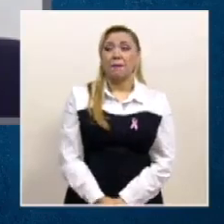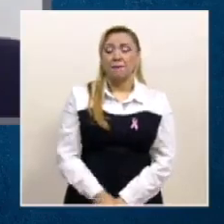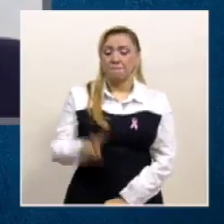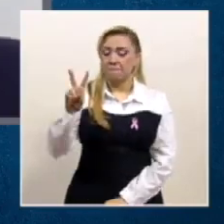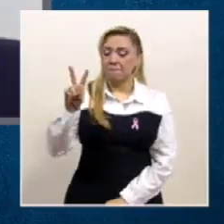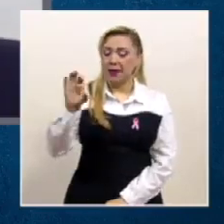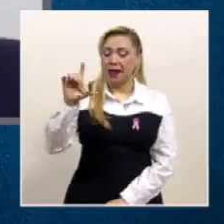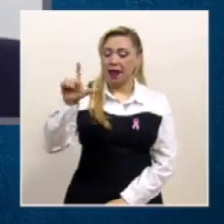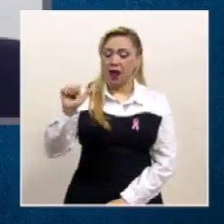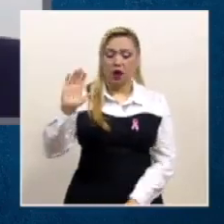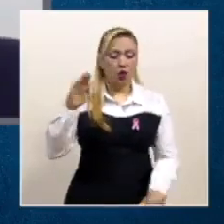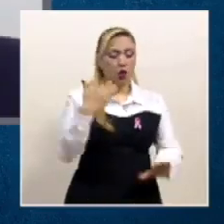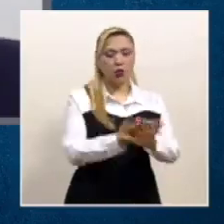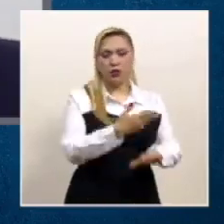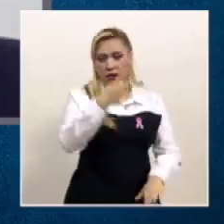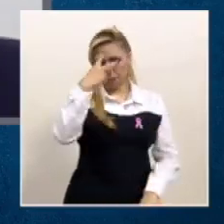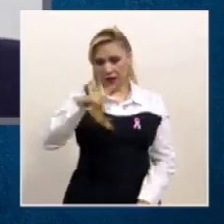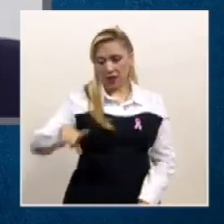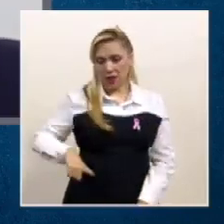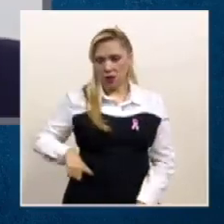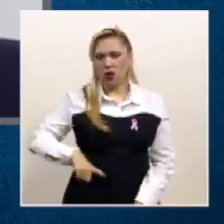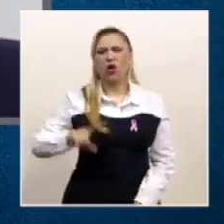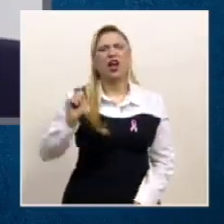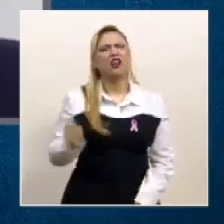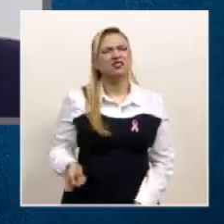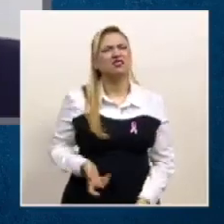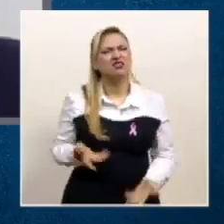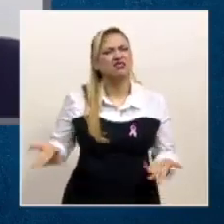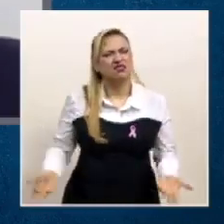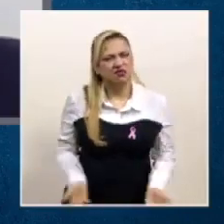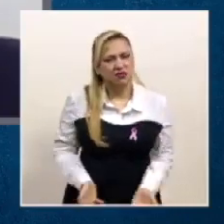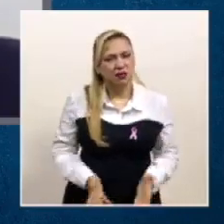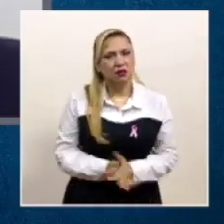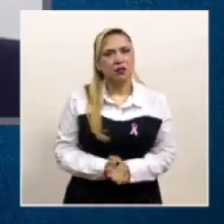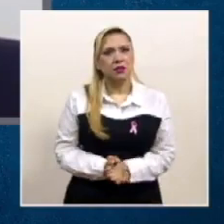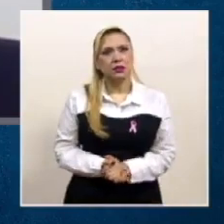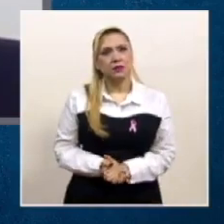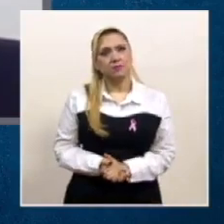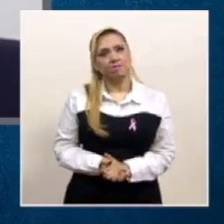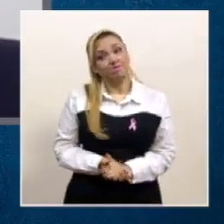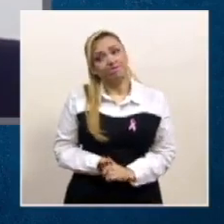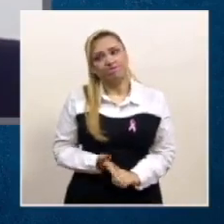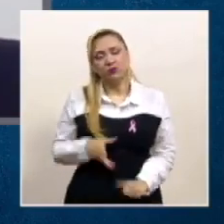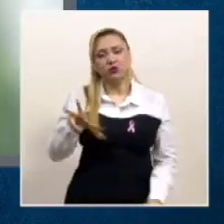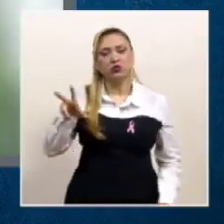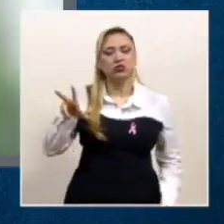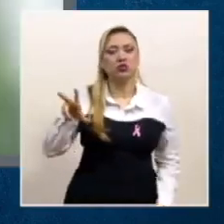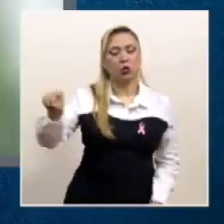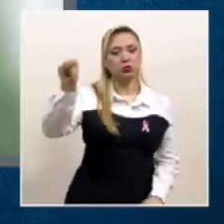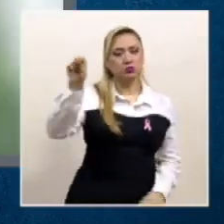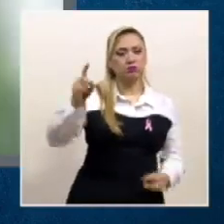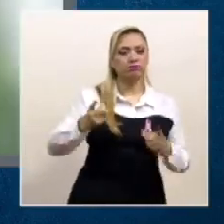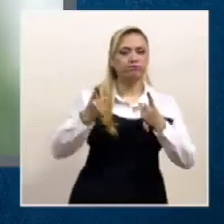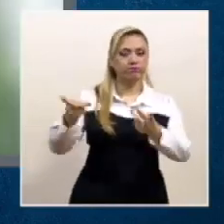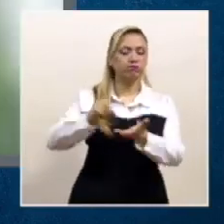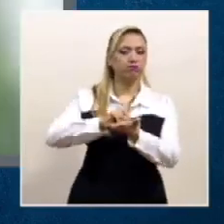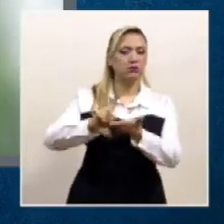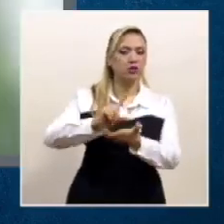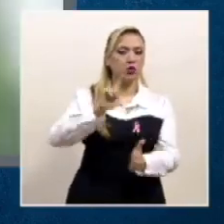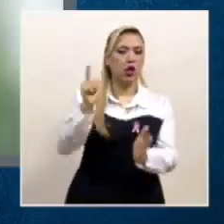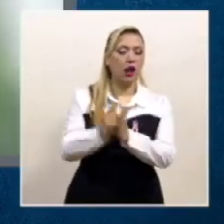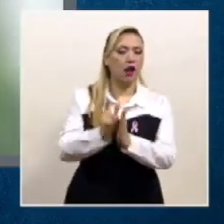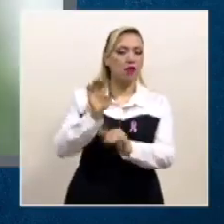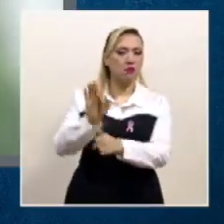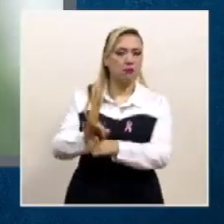Vela contra México habla precisamente de un tema de capacidad jurídica y de que